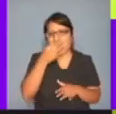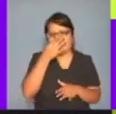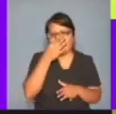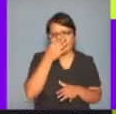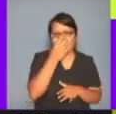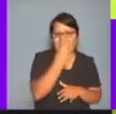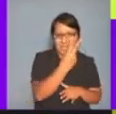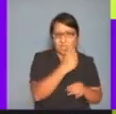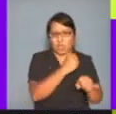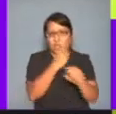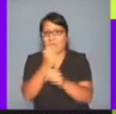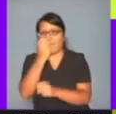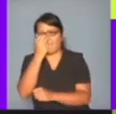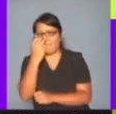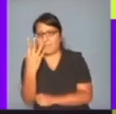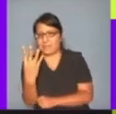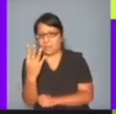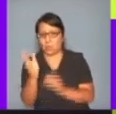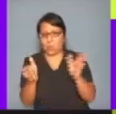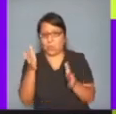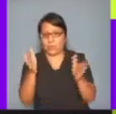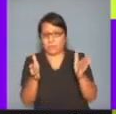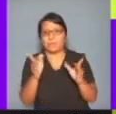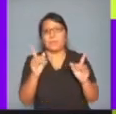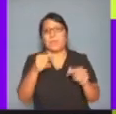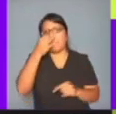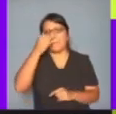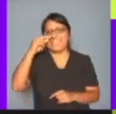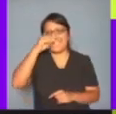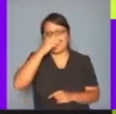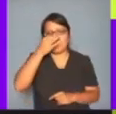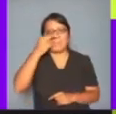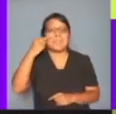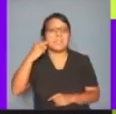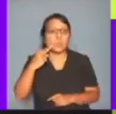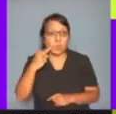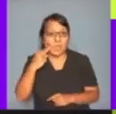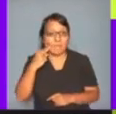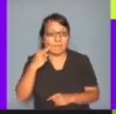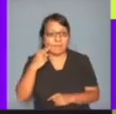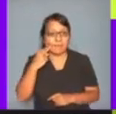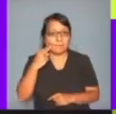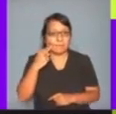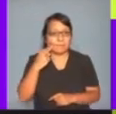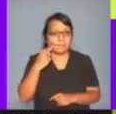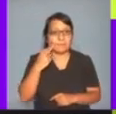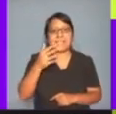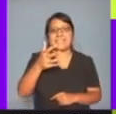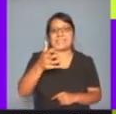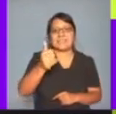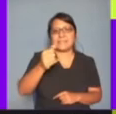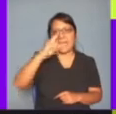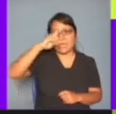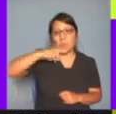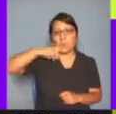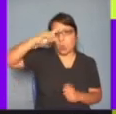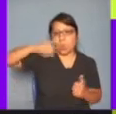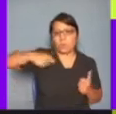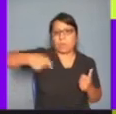22 y 24 y 27 y 29 en 6 cuotas sin